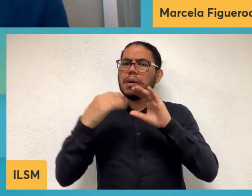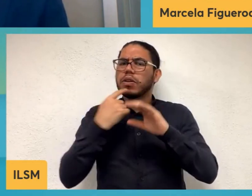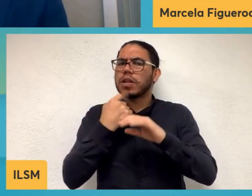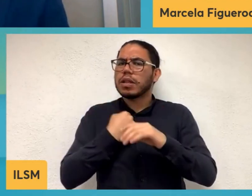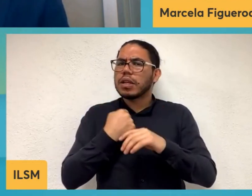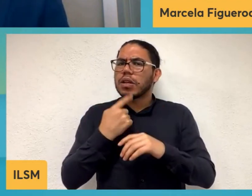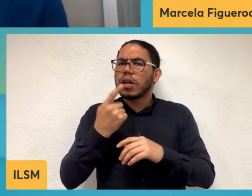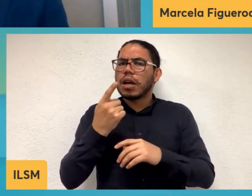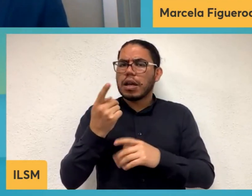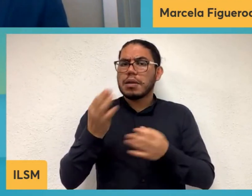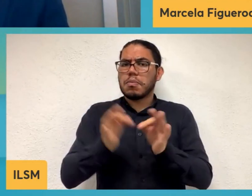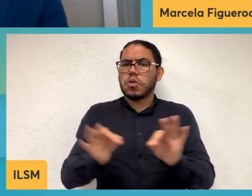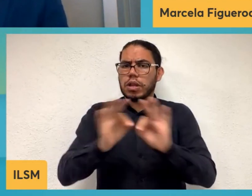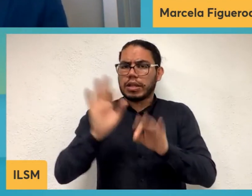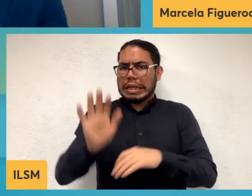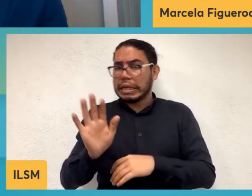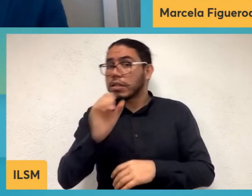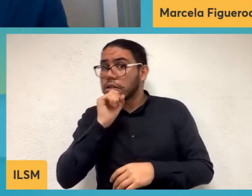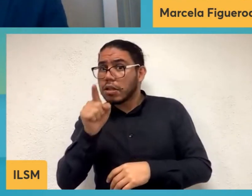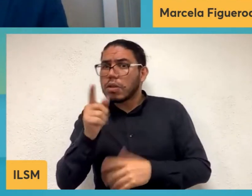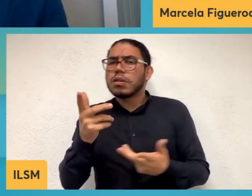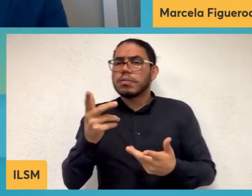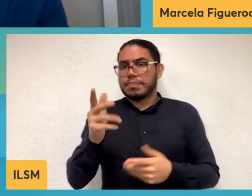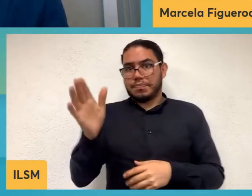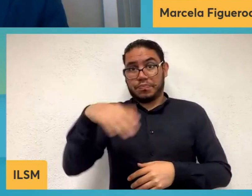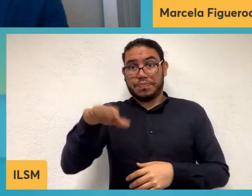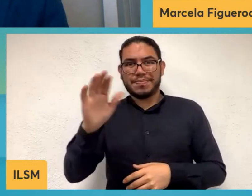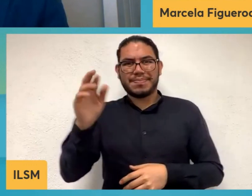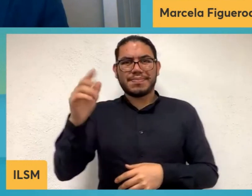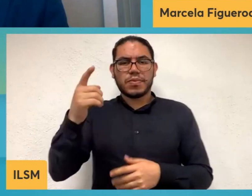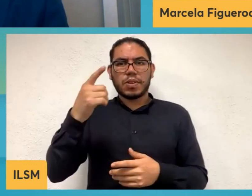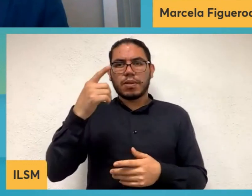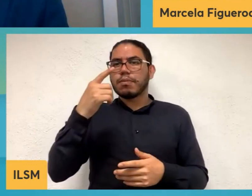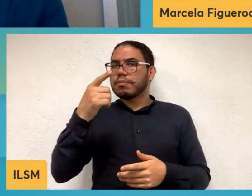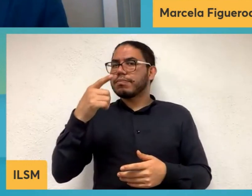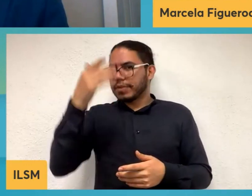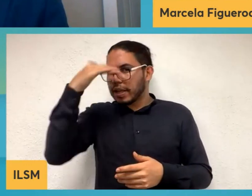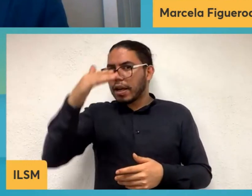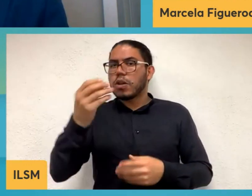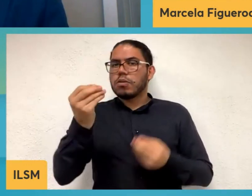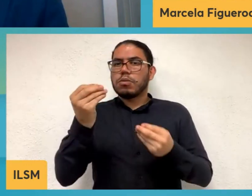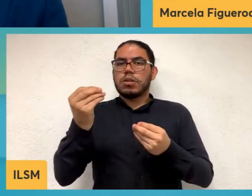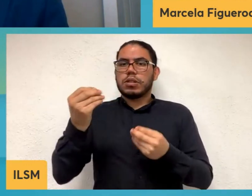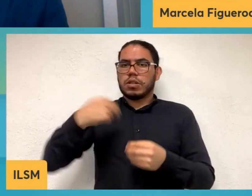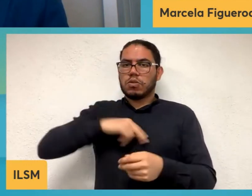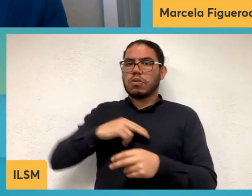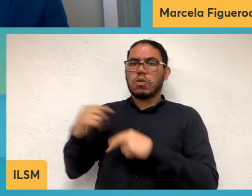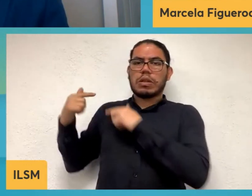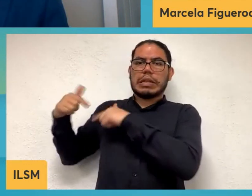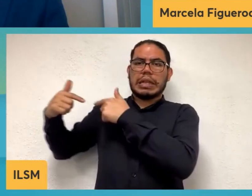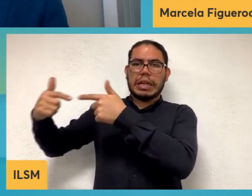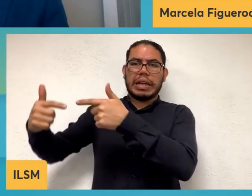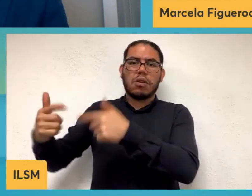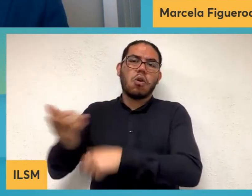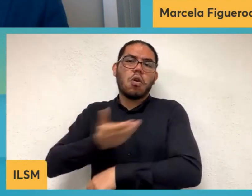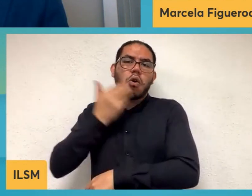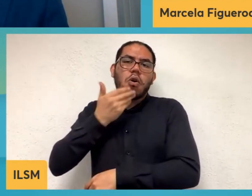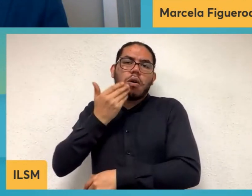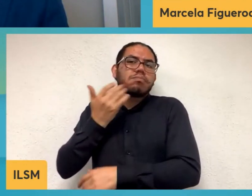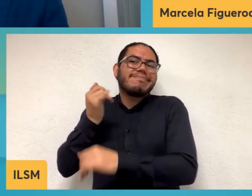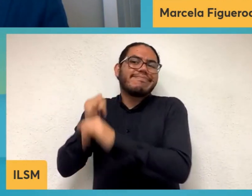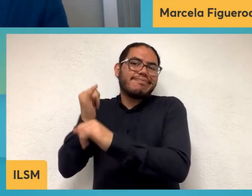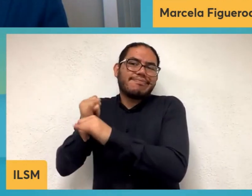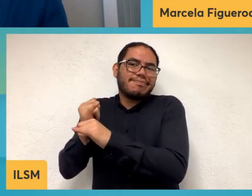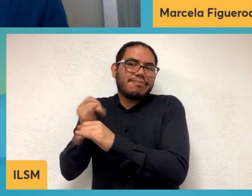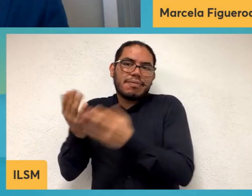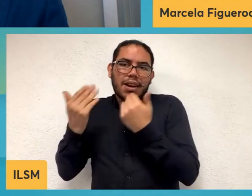importante porque recordemos que habemos muchos que somos de una generación que no es digital y a veces nos